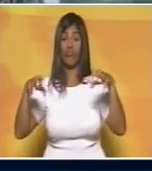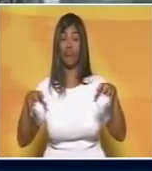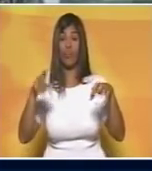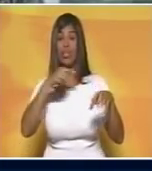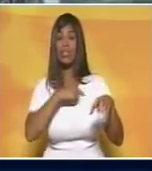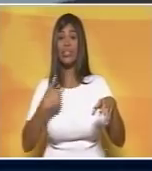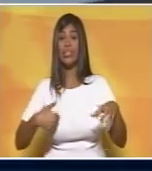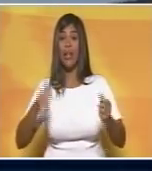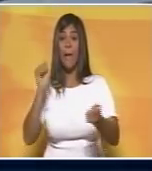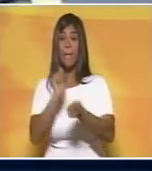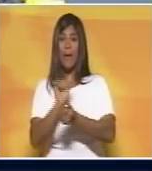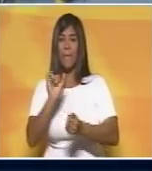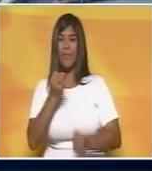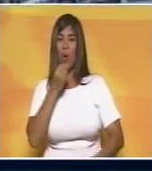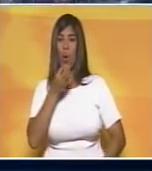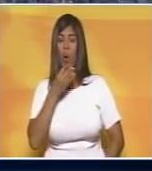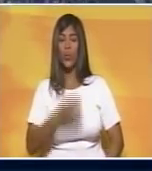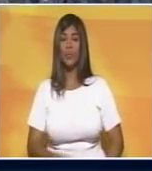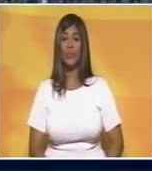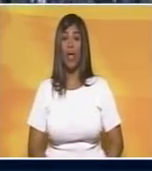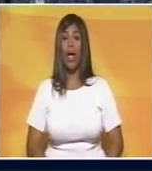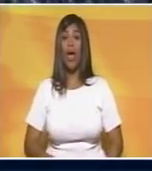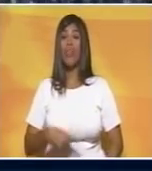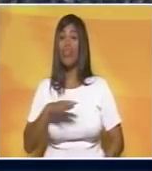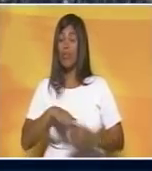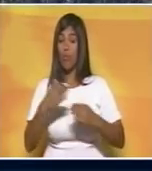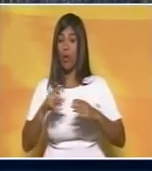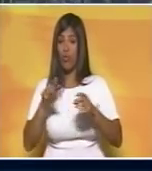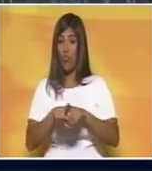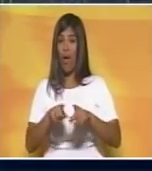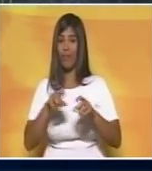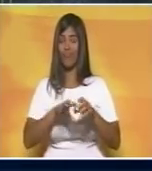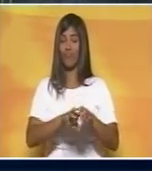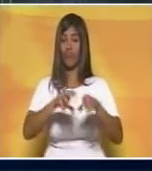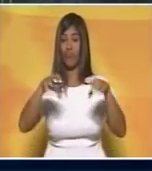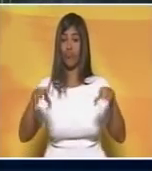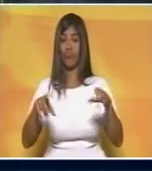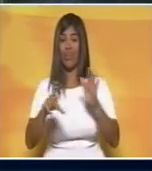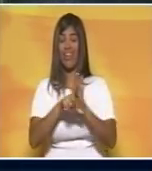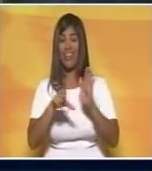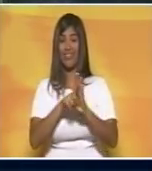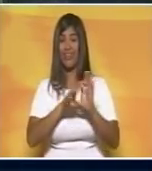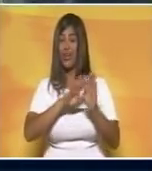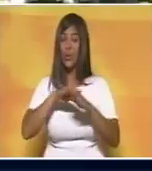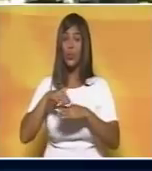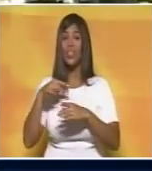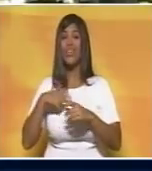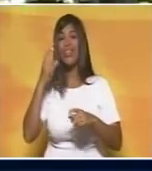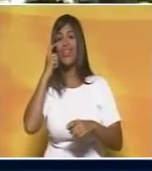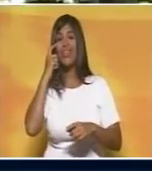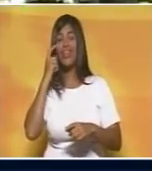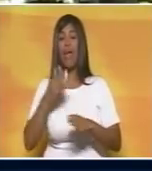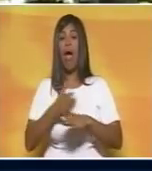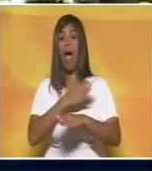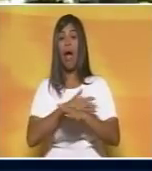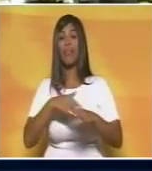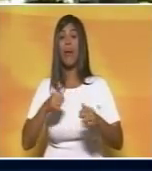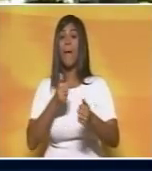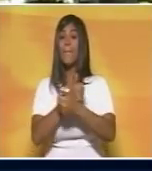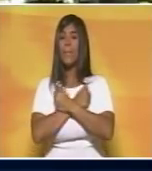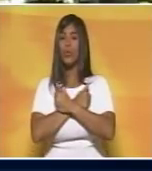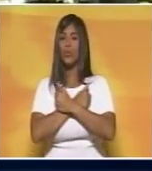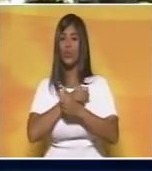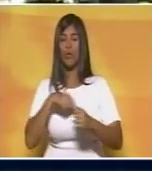ciudadano detenido en este territorio. Pero más allá de retirarla, Lam se reiteró en su decisión del día anterior de pausarla